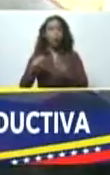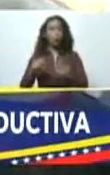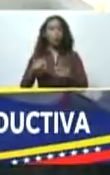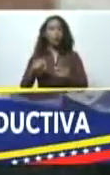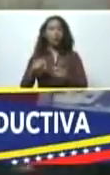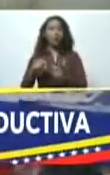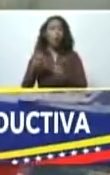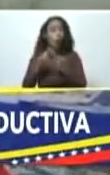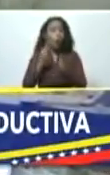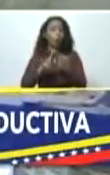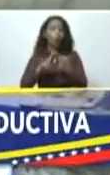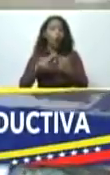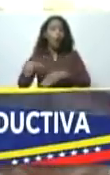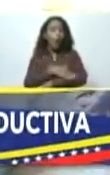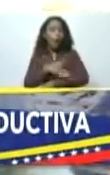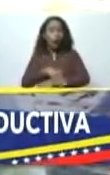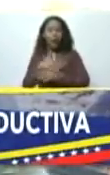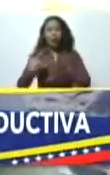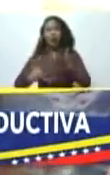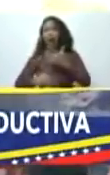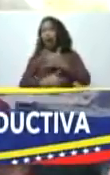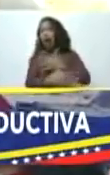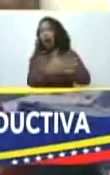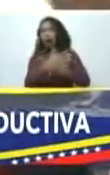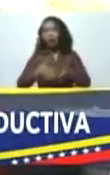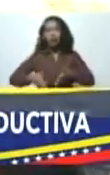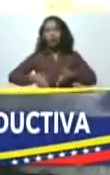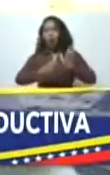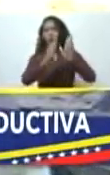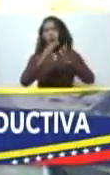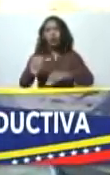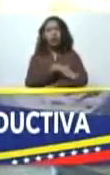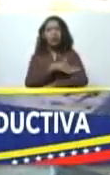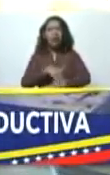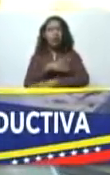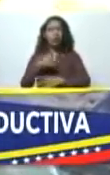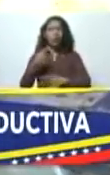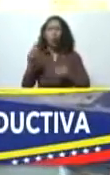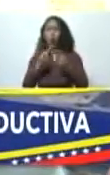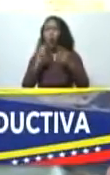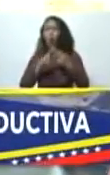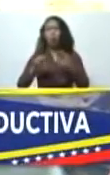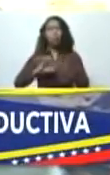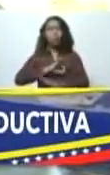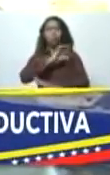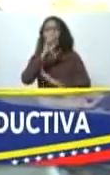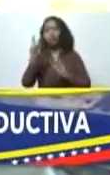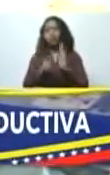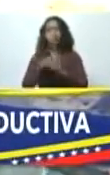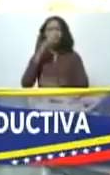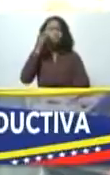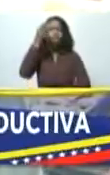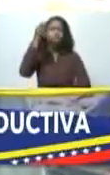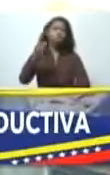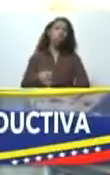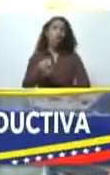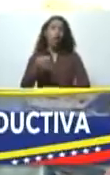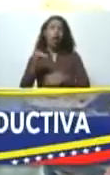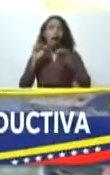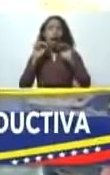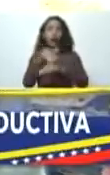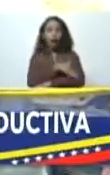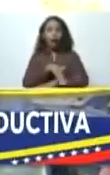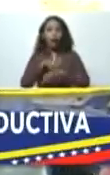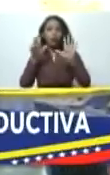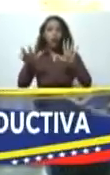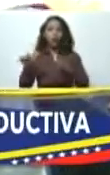La calle Constitución, larguísima, sí. La calle Delaware, conozco muy bien Washington. Conozco la calle 8 de Miami, he